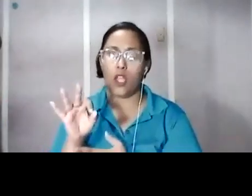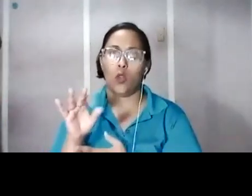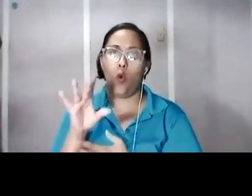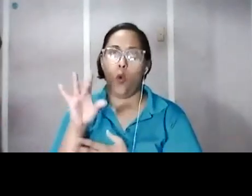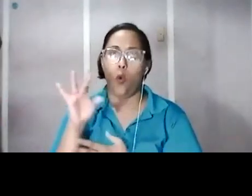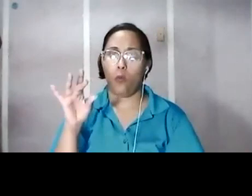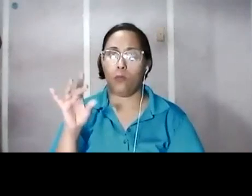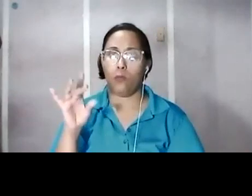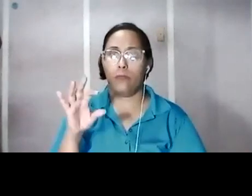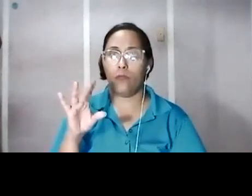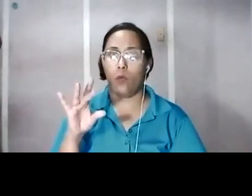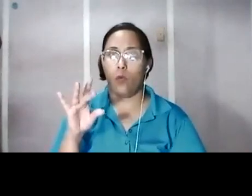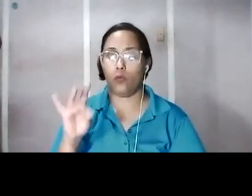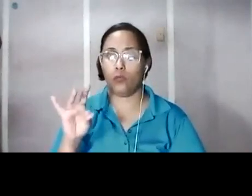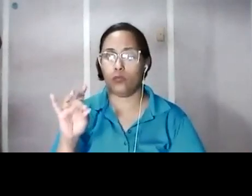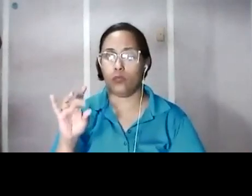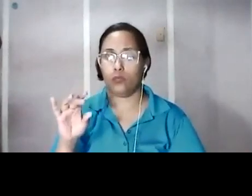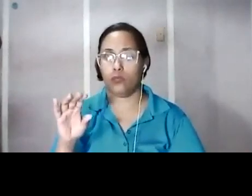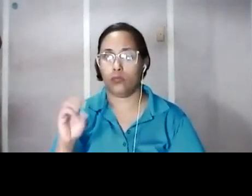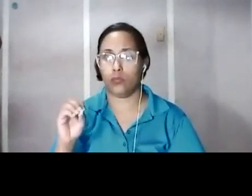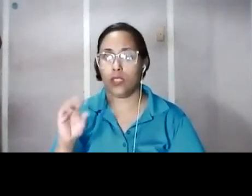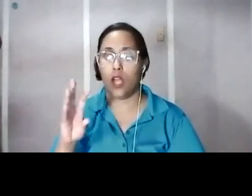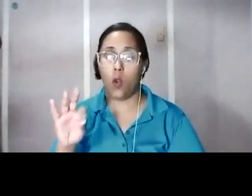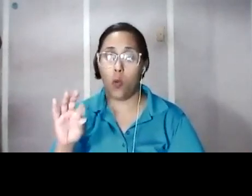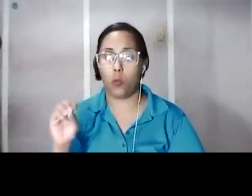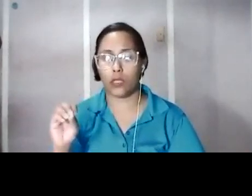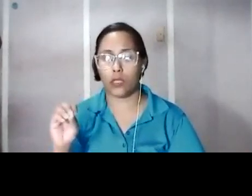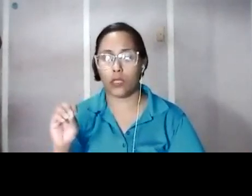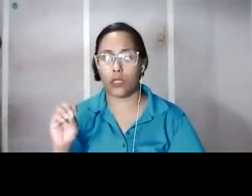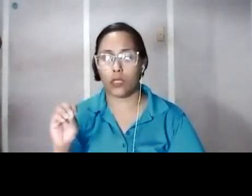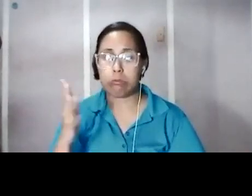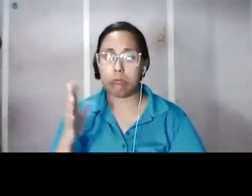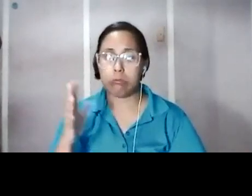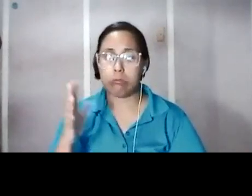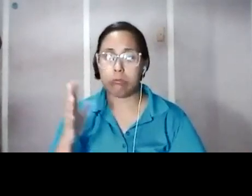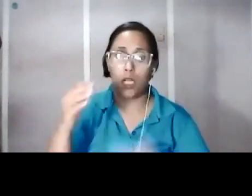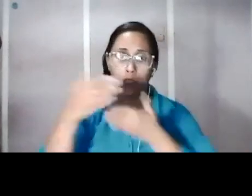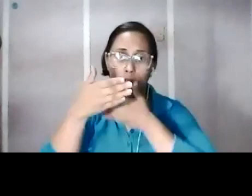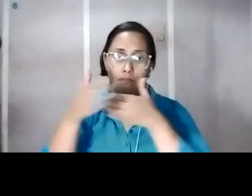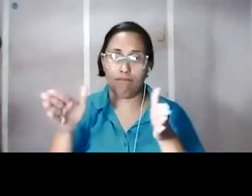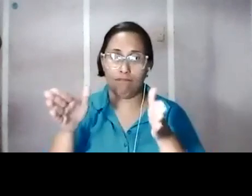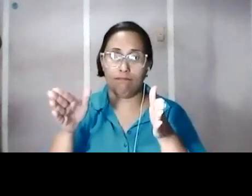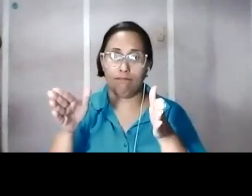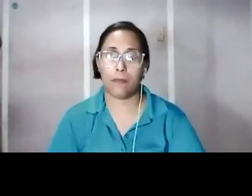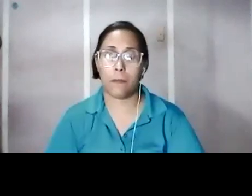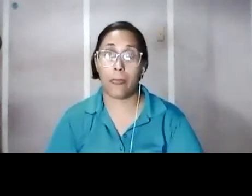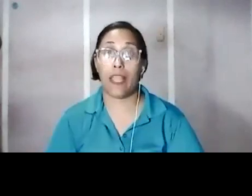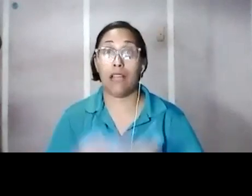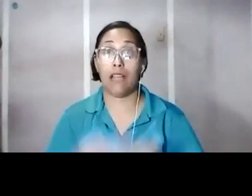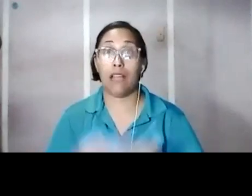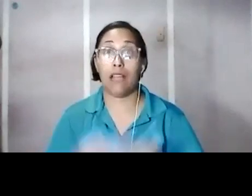1890, todas las cajas, que eran como 40 cajas. Y